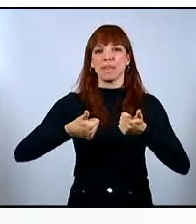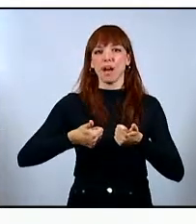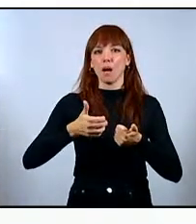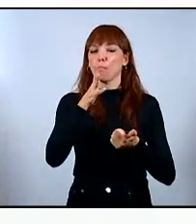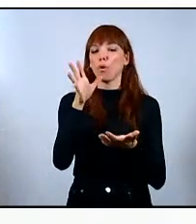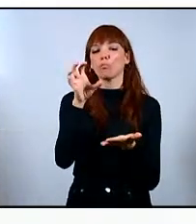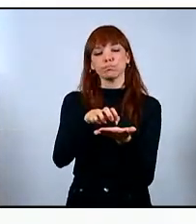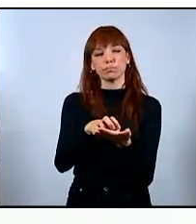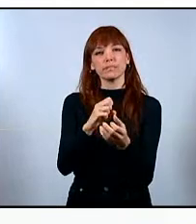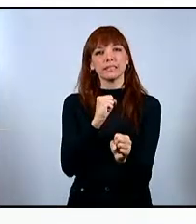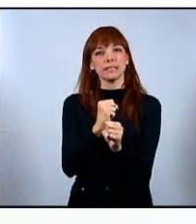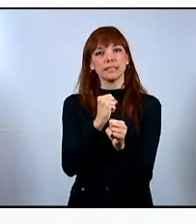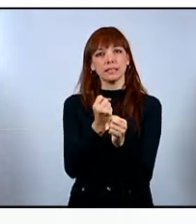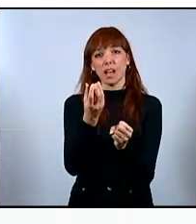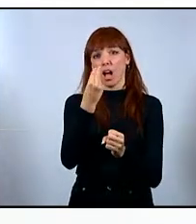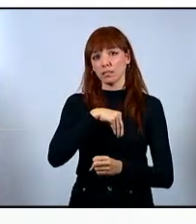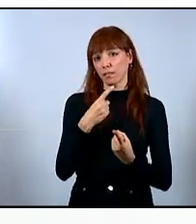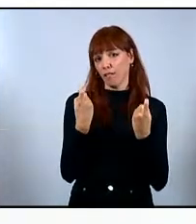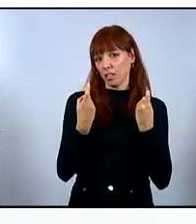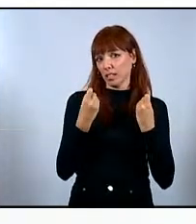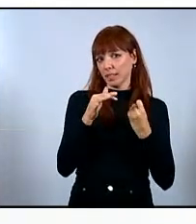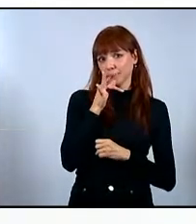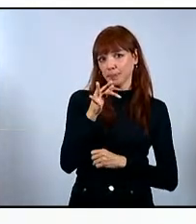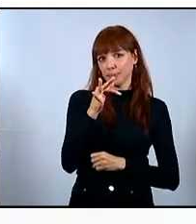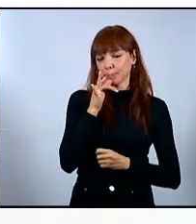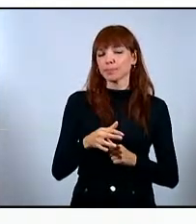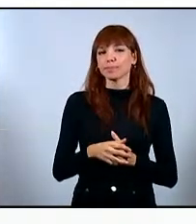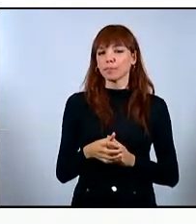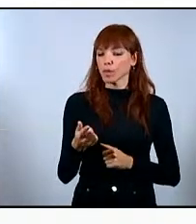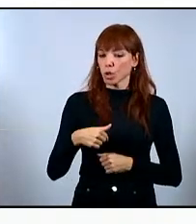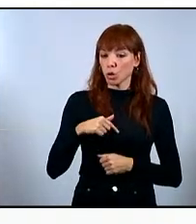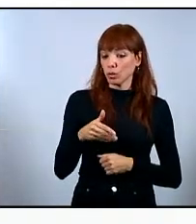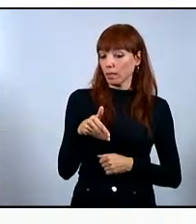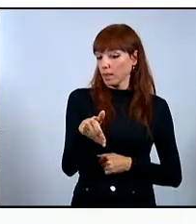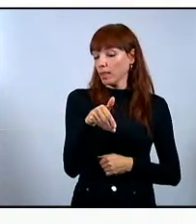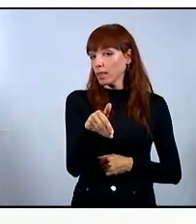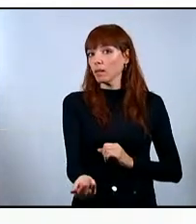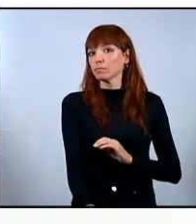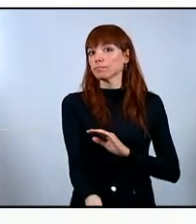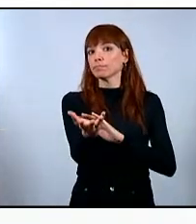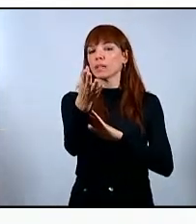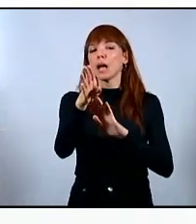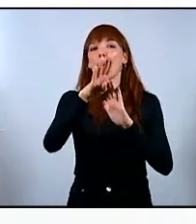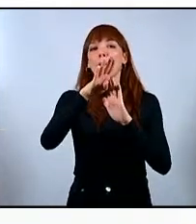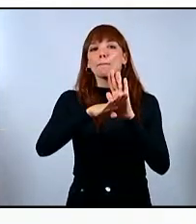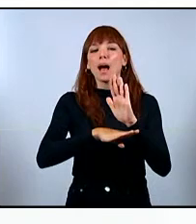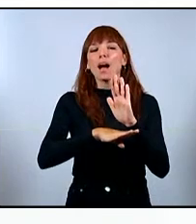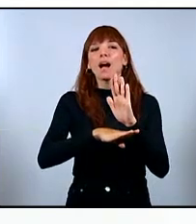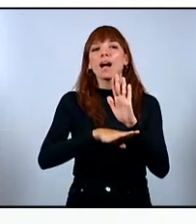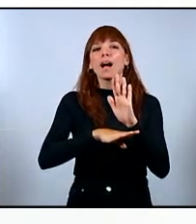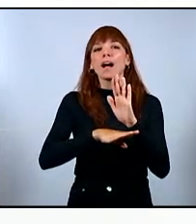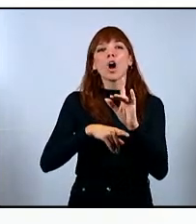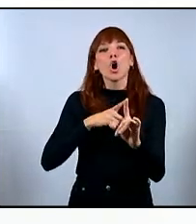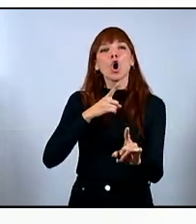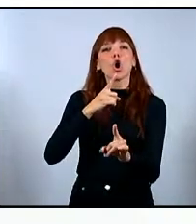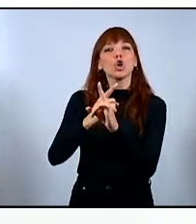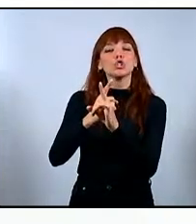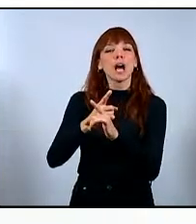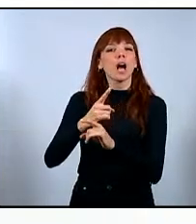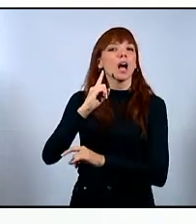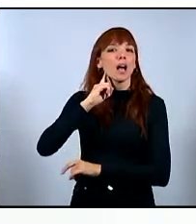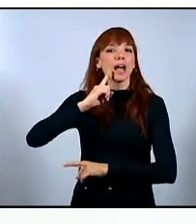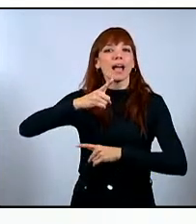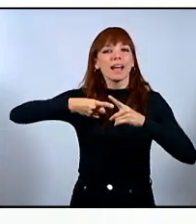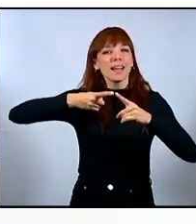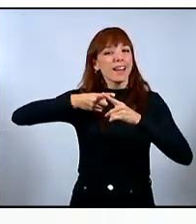una importante asignatura pendiente, y asimismo vamos a poner en marcha el Plan contra la LGTBI-fobia en nuestra